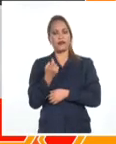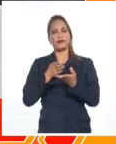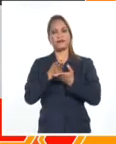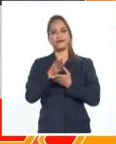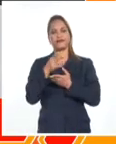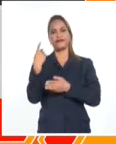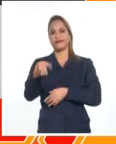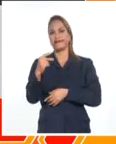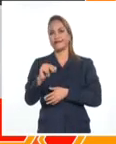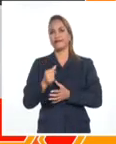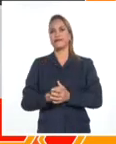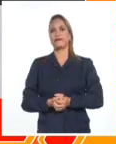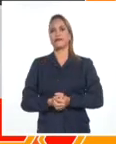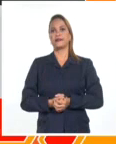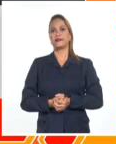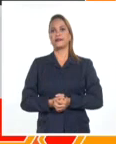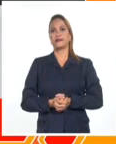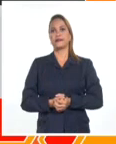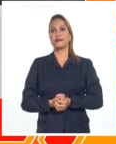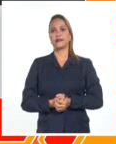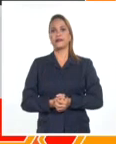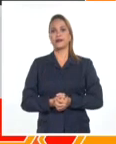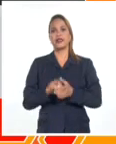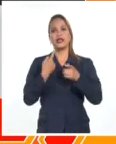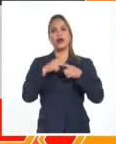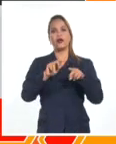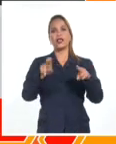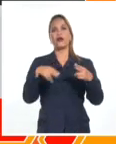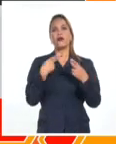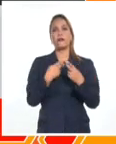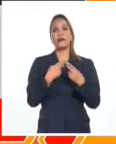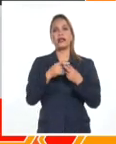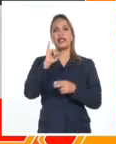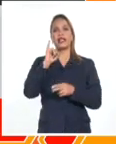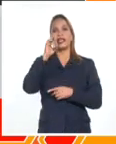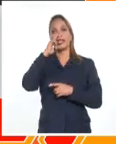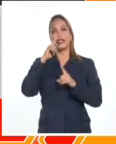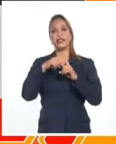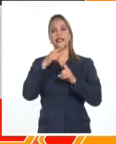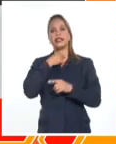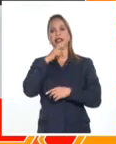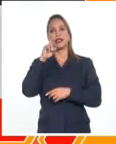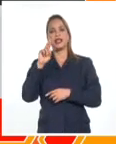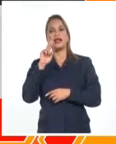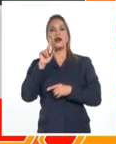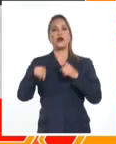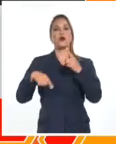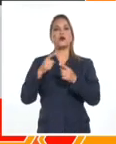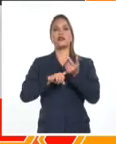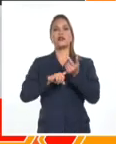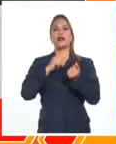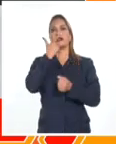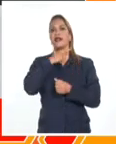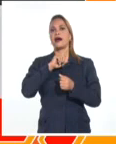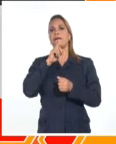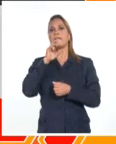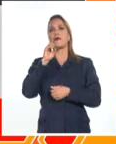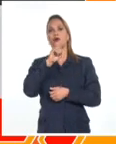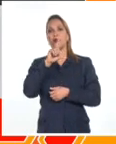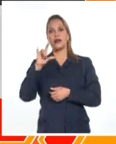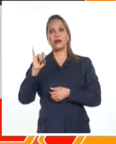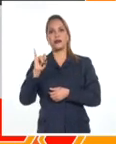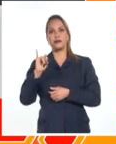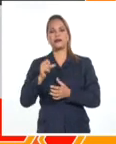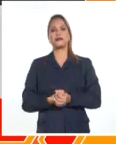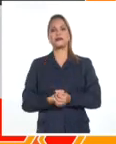la Calcio, bien cerrada está la disputa entre el Inter y el Napoli, que siguen de cerca al Milan, que se encuentra en la primera punta.